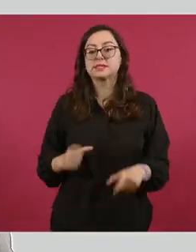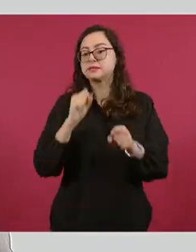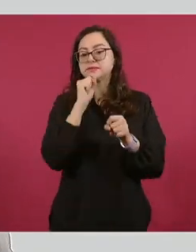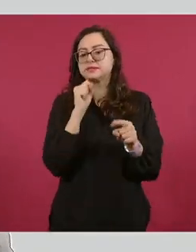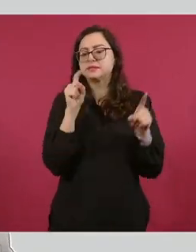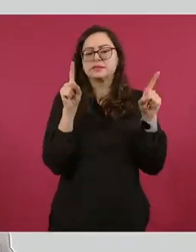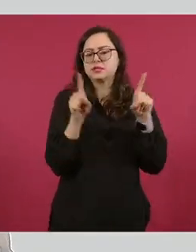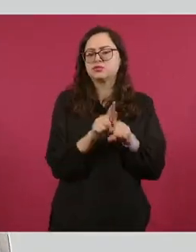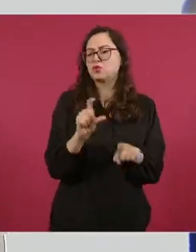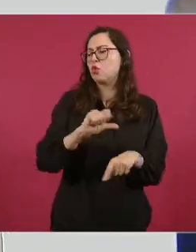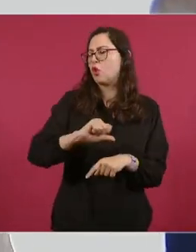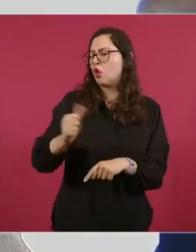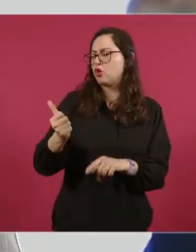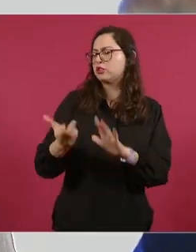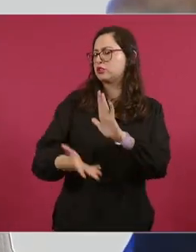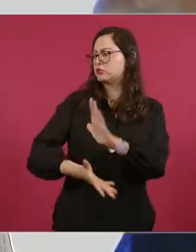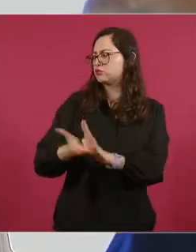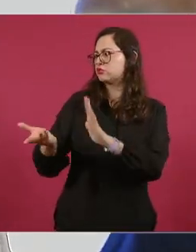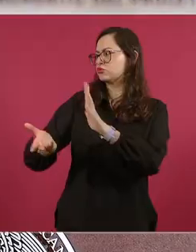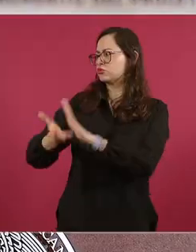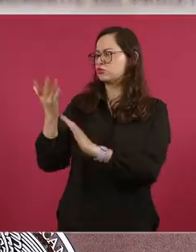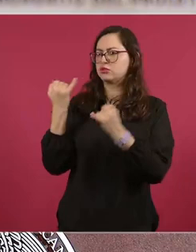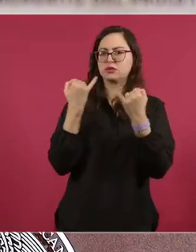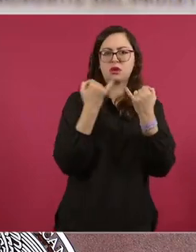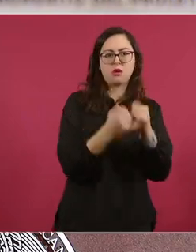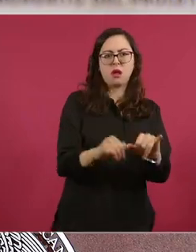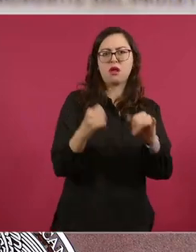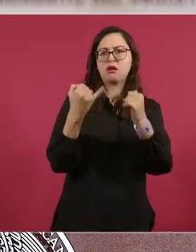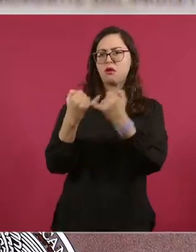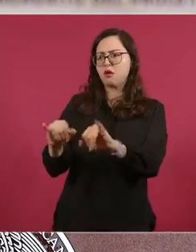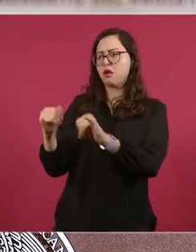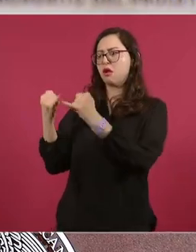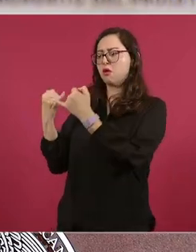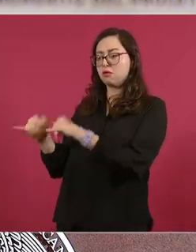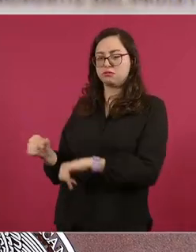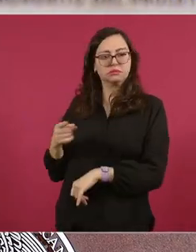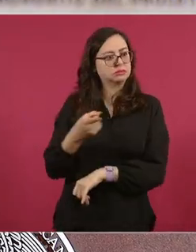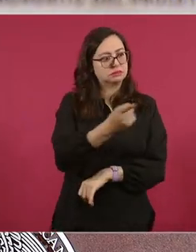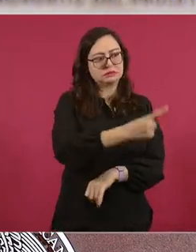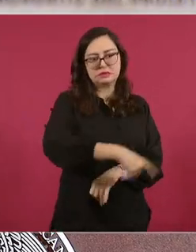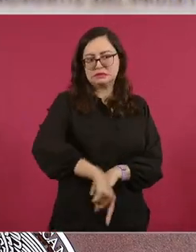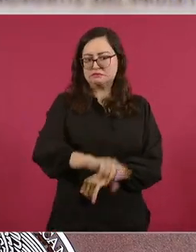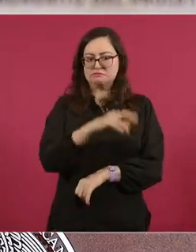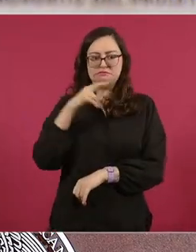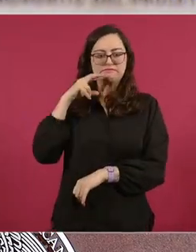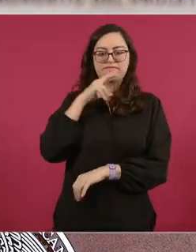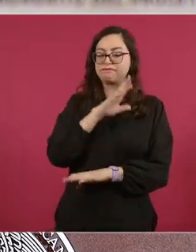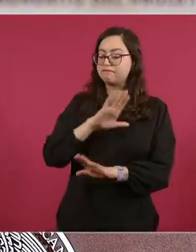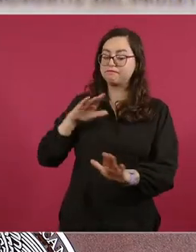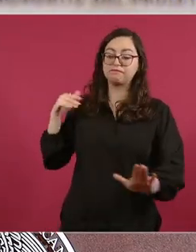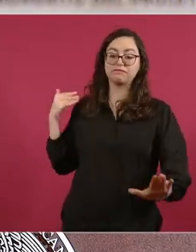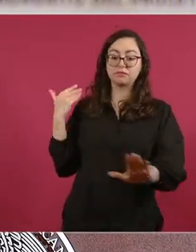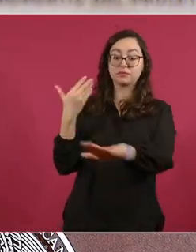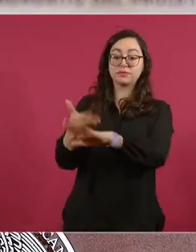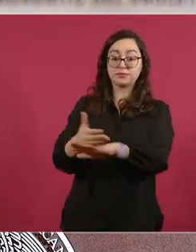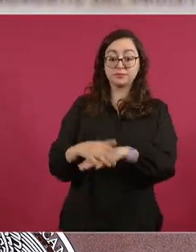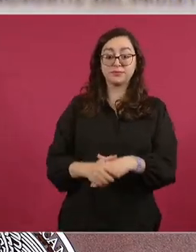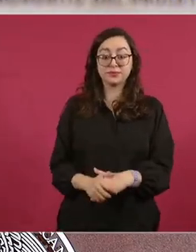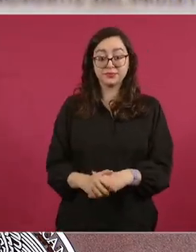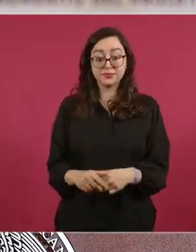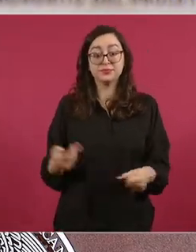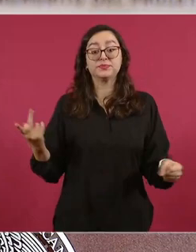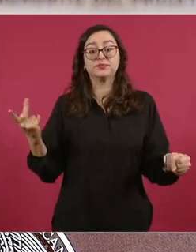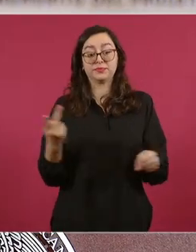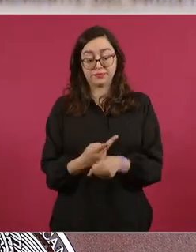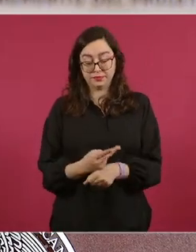que se han inaugurado por el presidente Andrés Manuel López Obrador. La autopista Barranca Larga